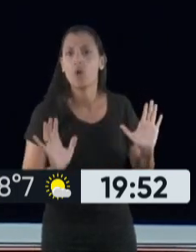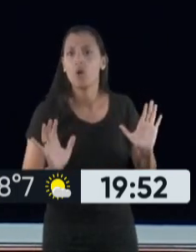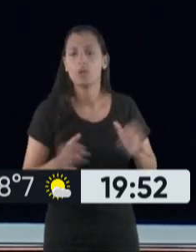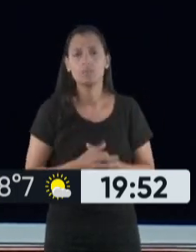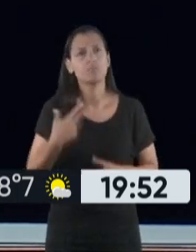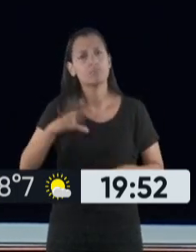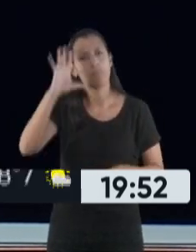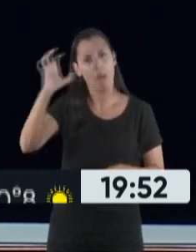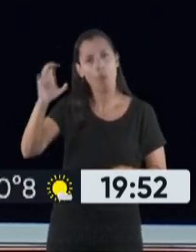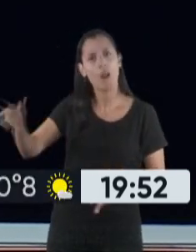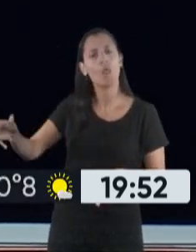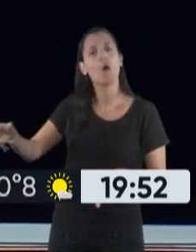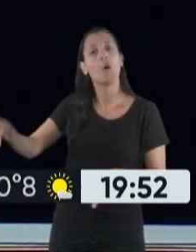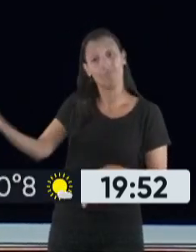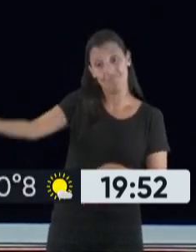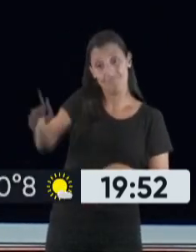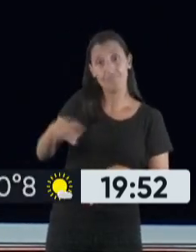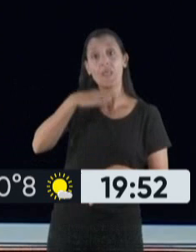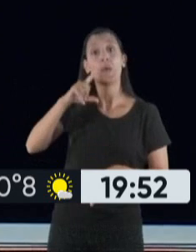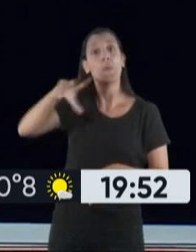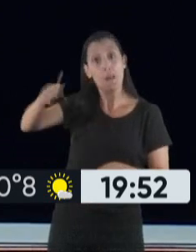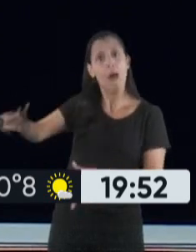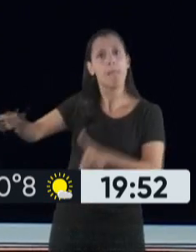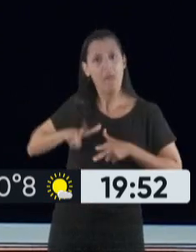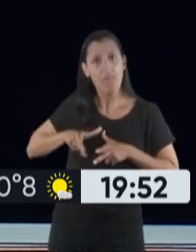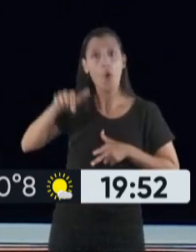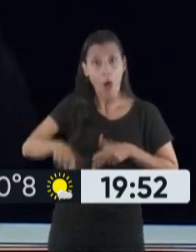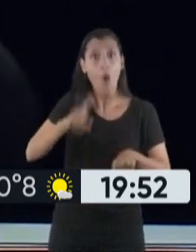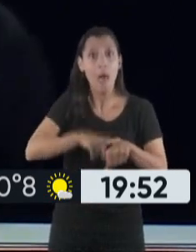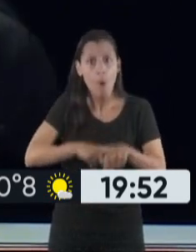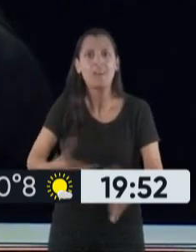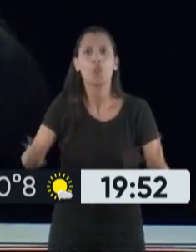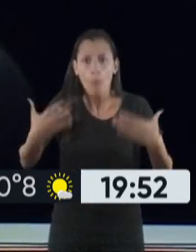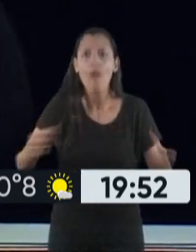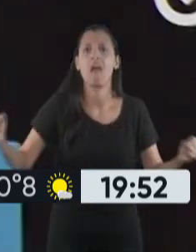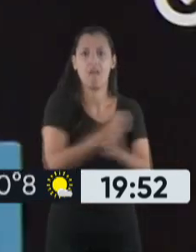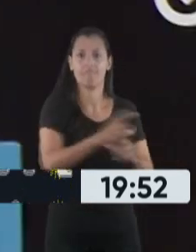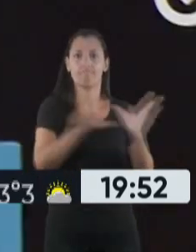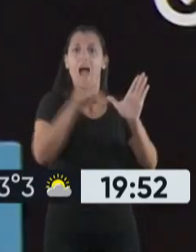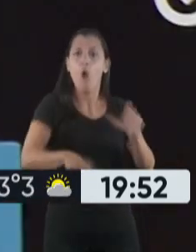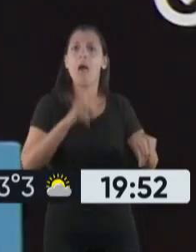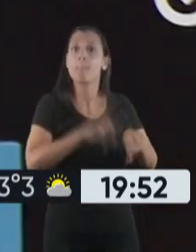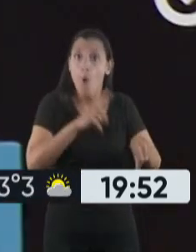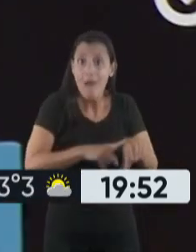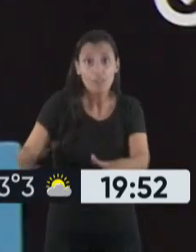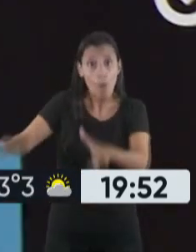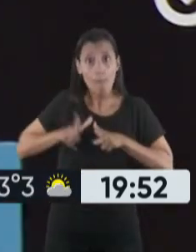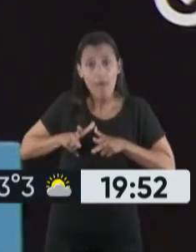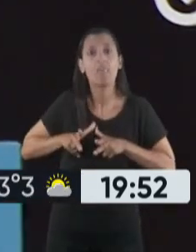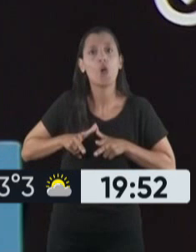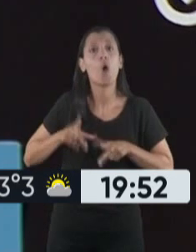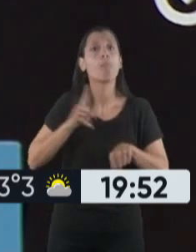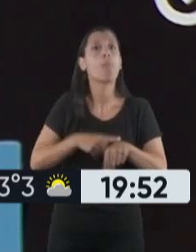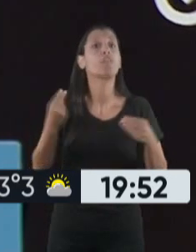Y me acuerdo que un día vino Vilma y me dijo, mirá, tenemos todas las condiciones para hacerlo en este momento. Este momento del que hablaba Vilma era en medio de la